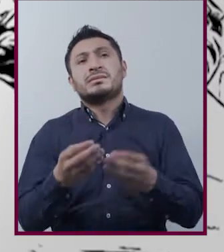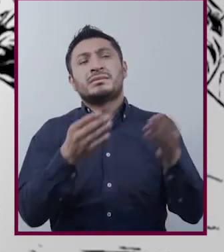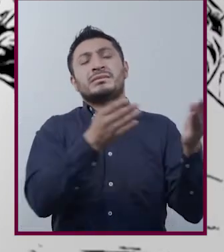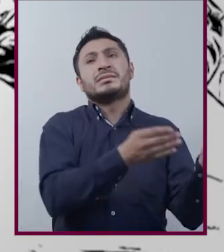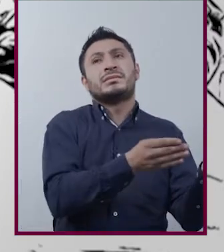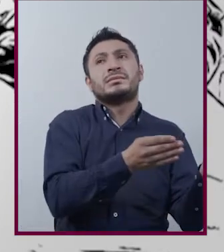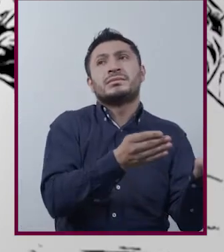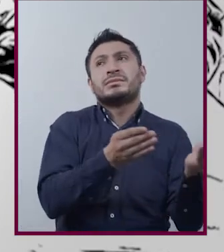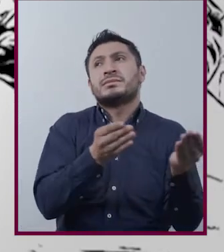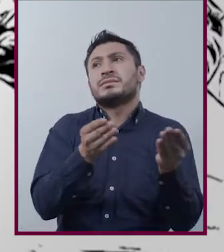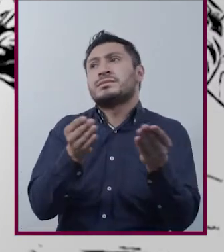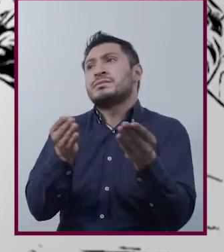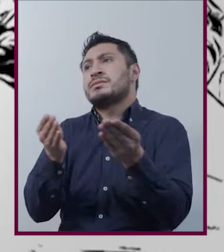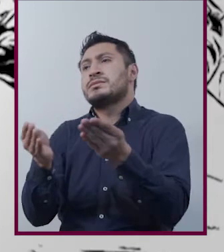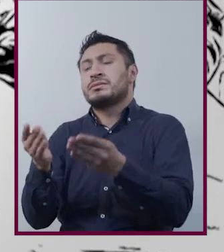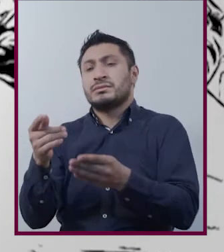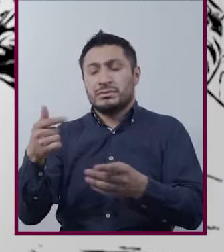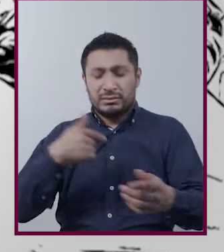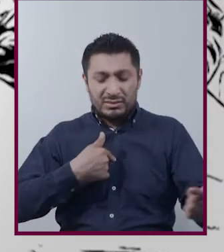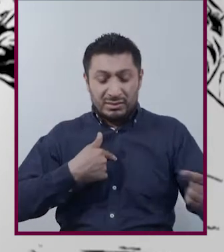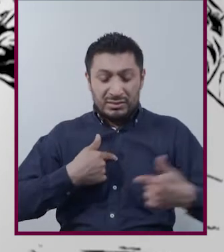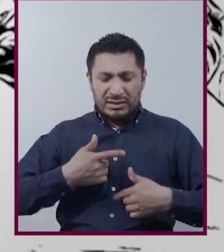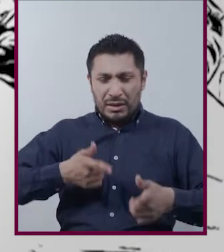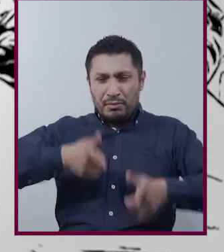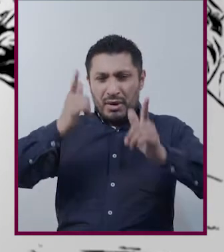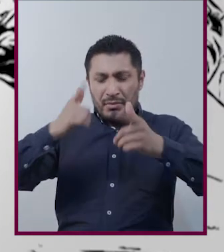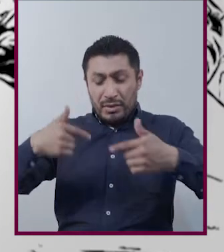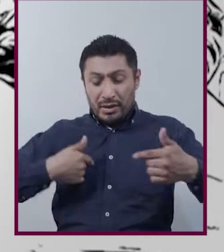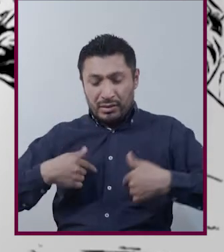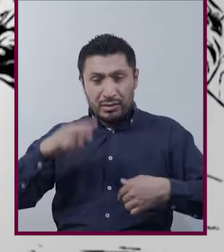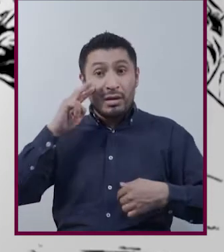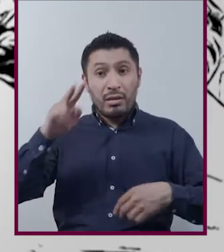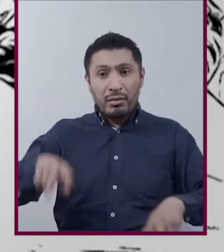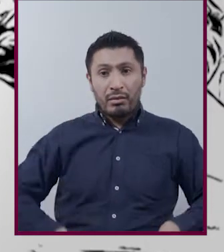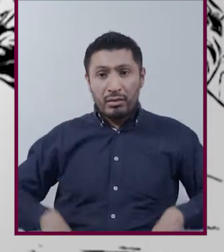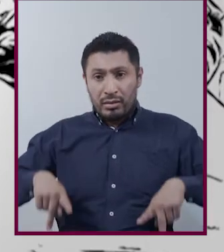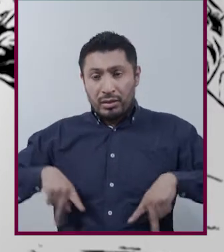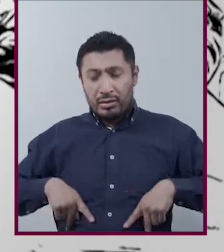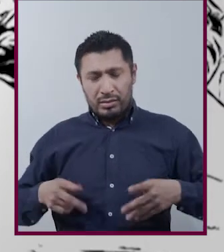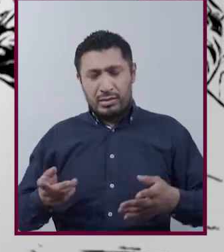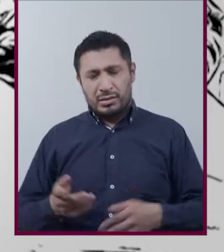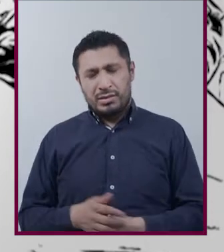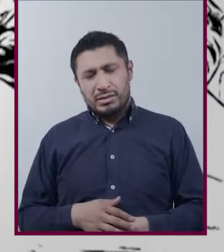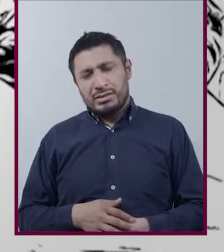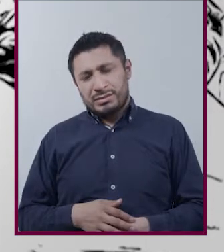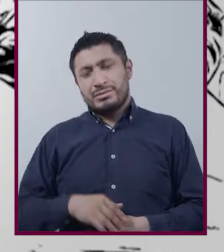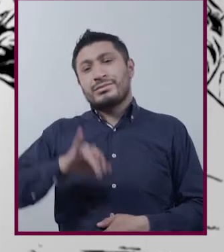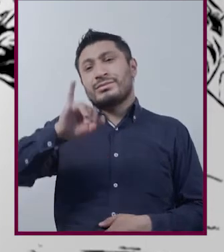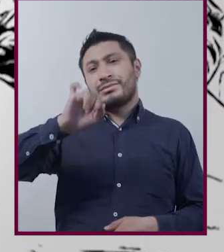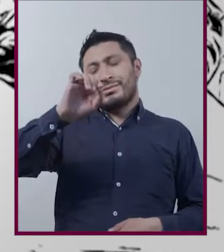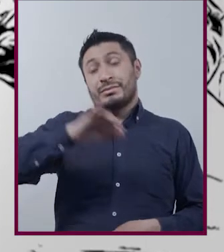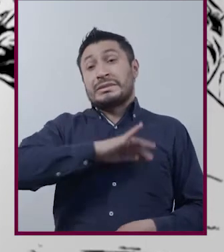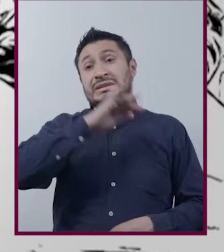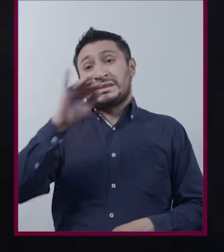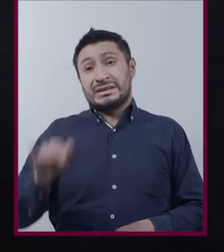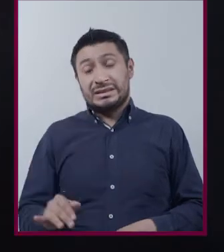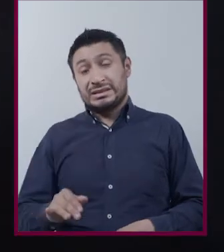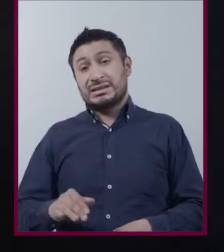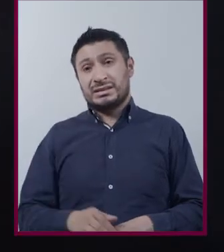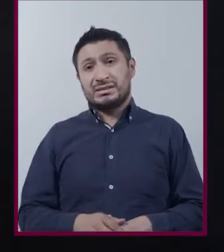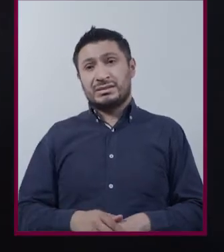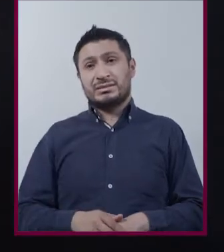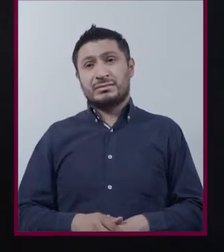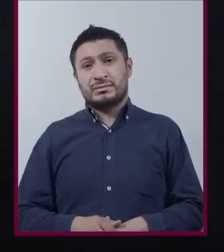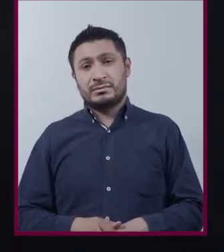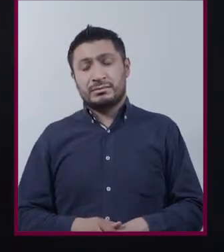llevaban. Tenía unos balazos. Vi su pantalón. Hoy sí era el de un muerto.